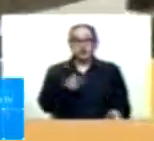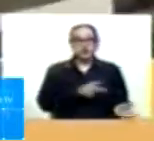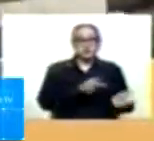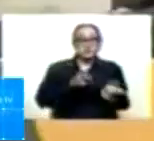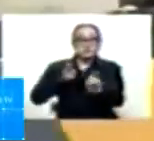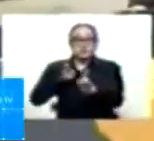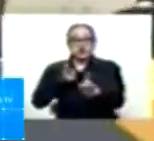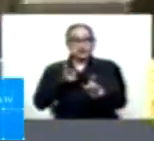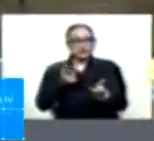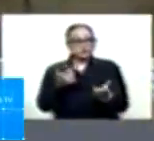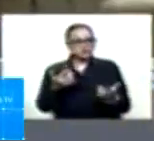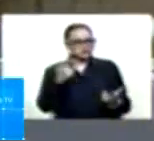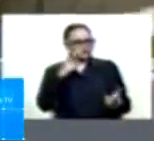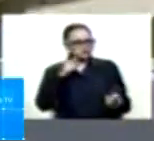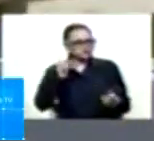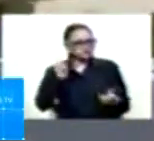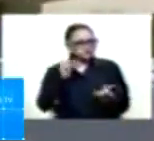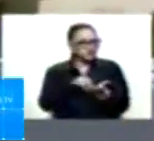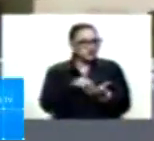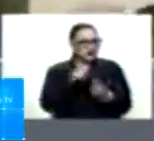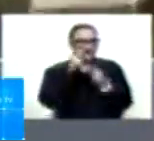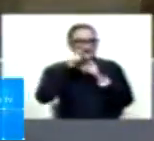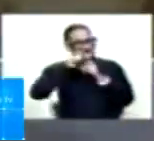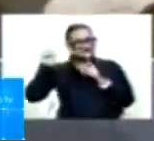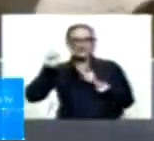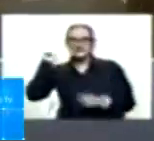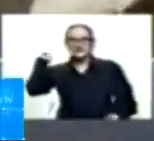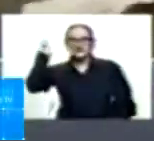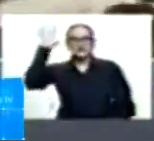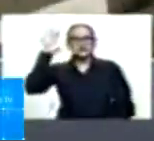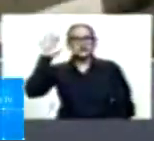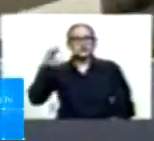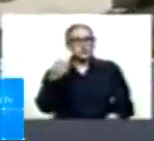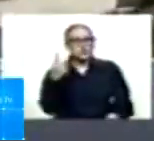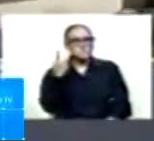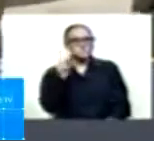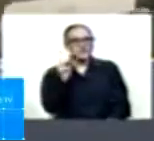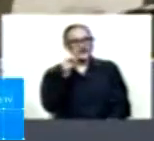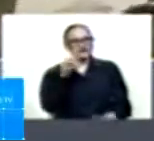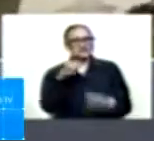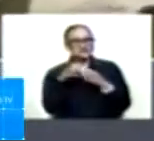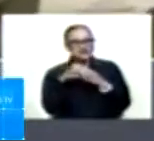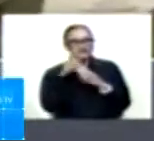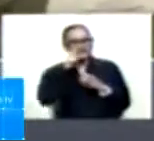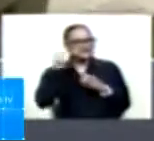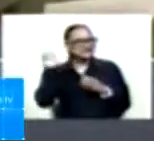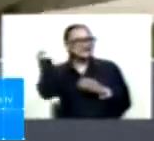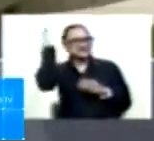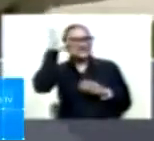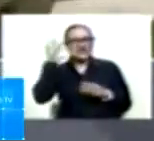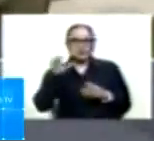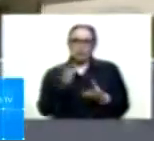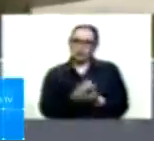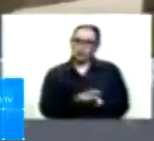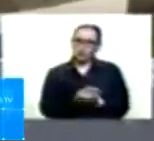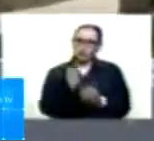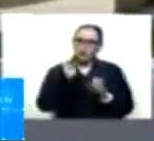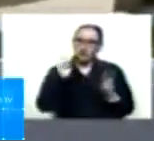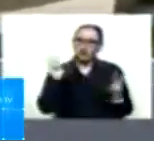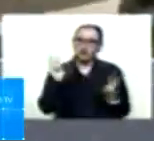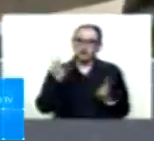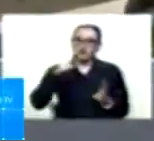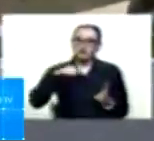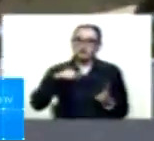armas largas de fuego y con granadas. Más de 20 granadas fueron lanzadas a las fuerzas del orden que trataban